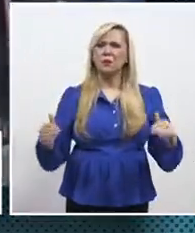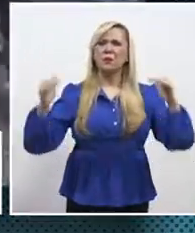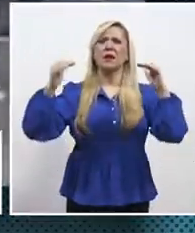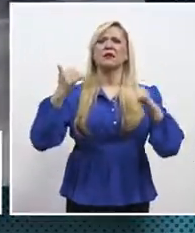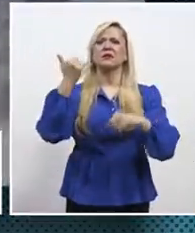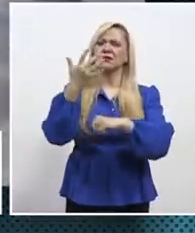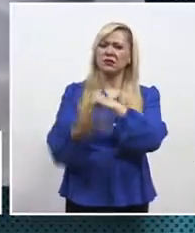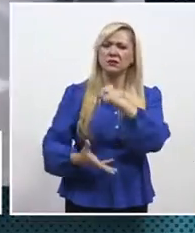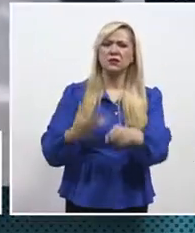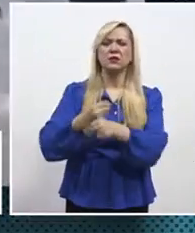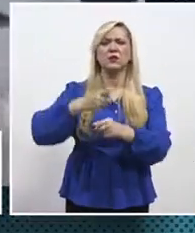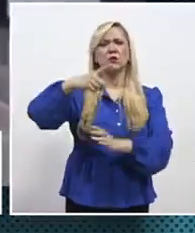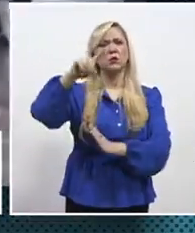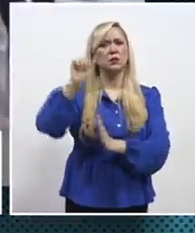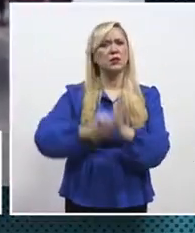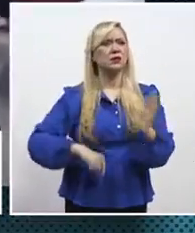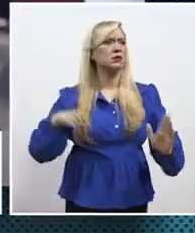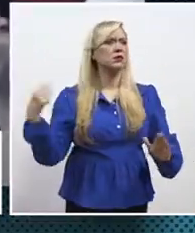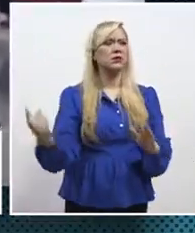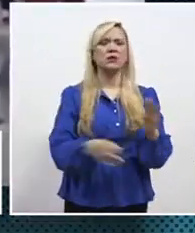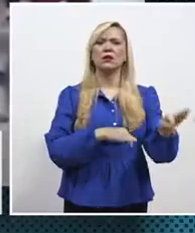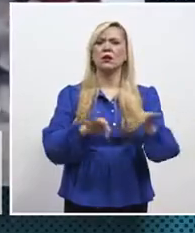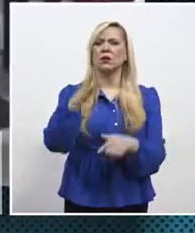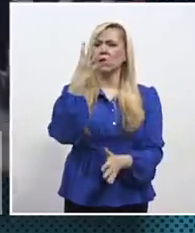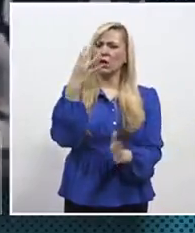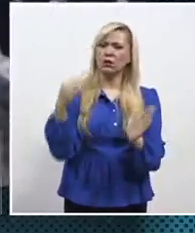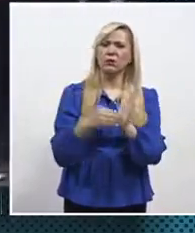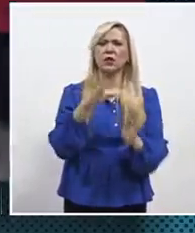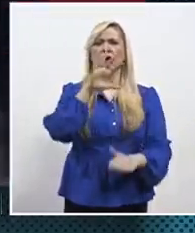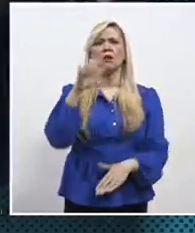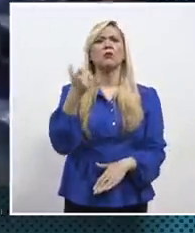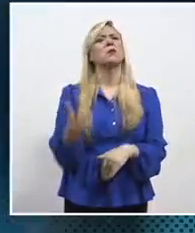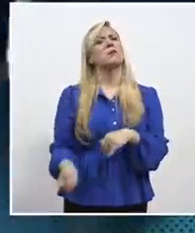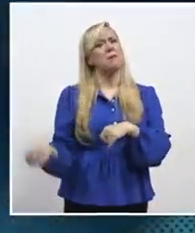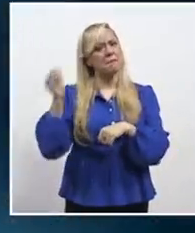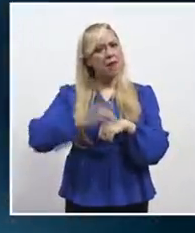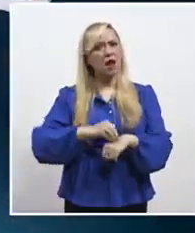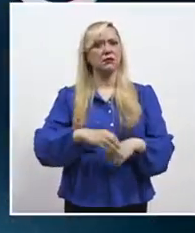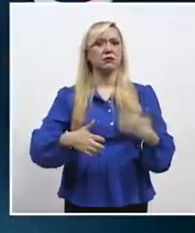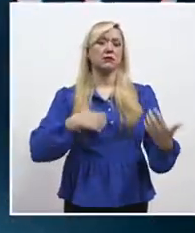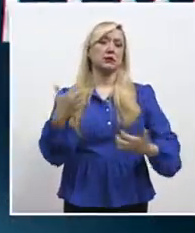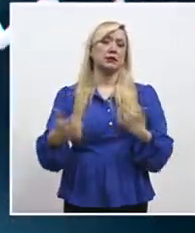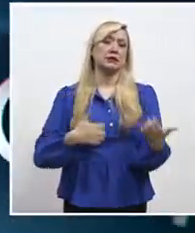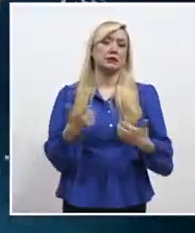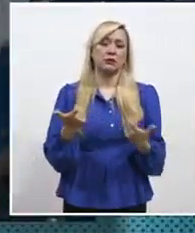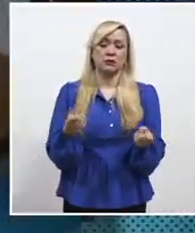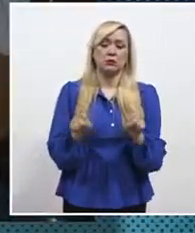compensación mensual al resto del personal de 4,500 pesos.